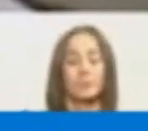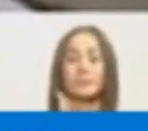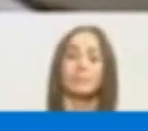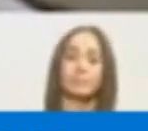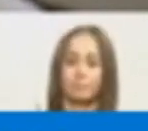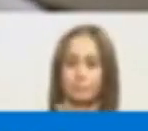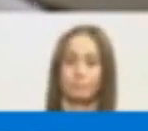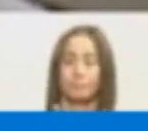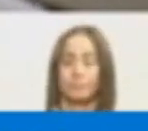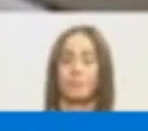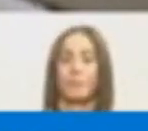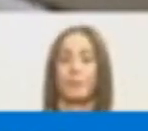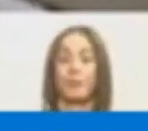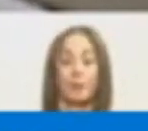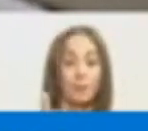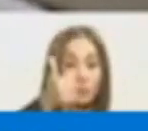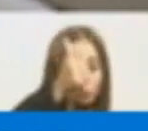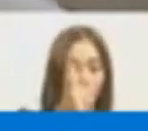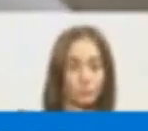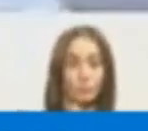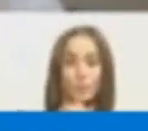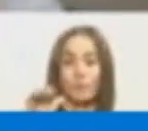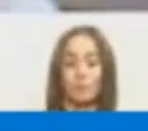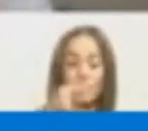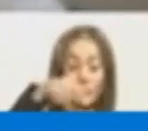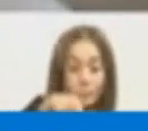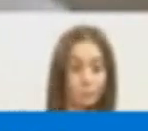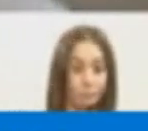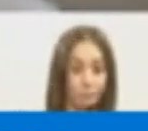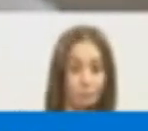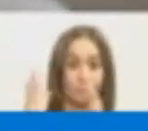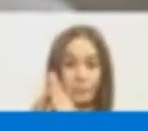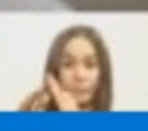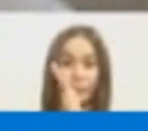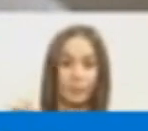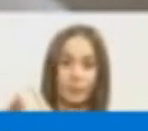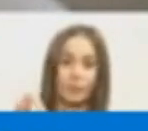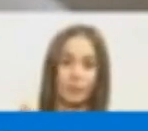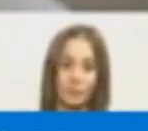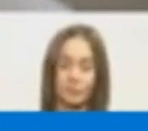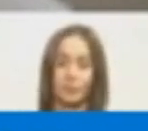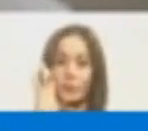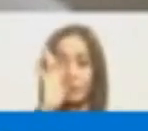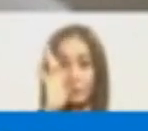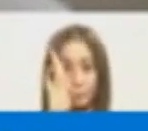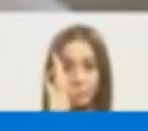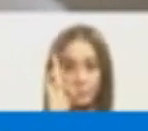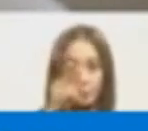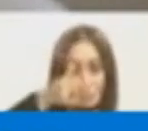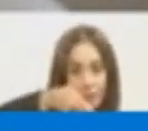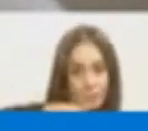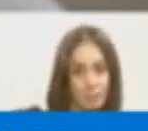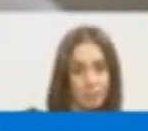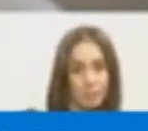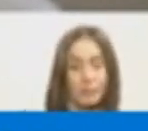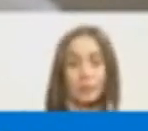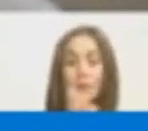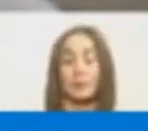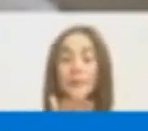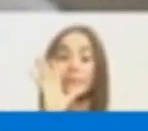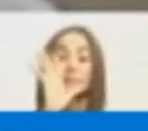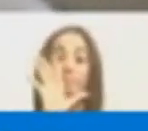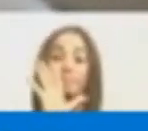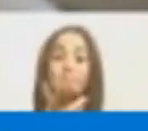Plata, implementaremos un nuevo horario de toque de queda de 7 de la tarde a 5 de la mañana